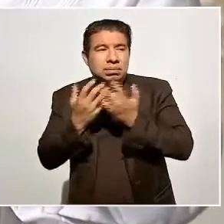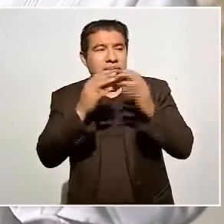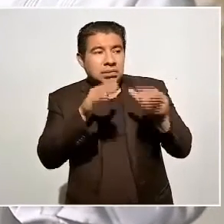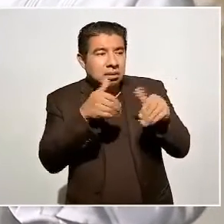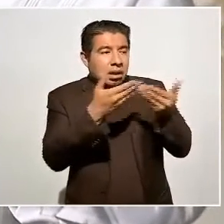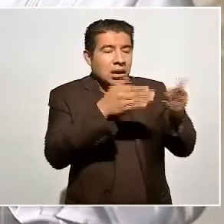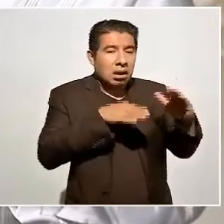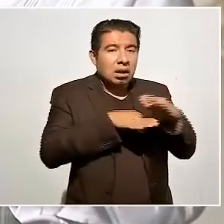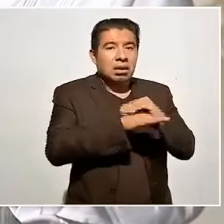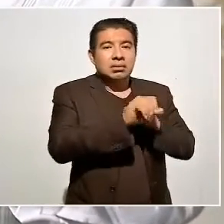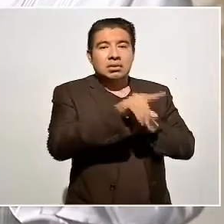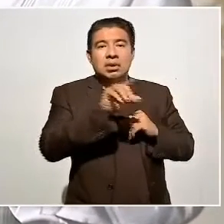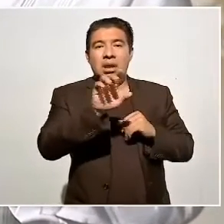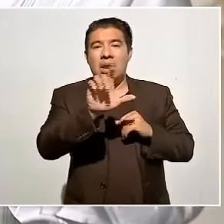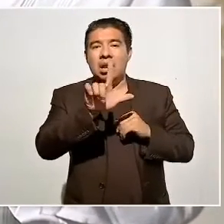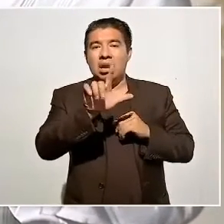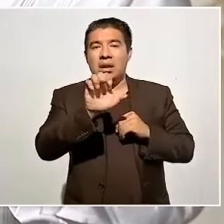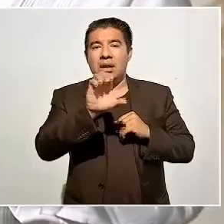Lecumberri